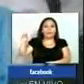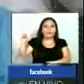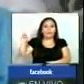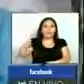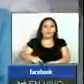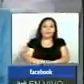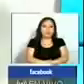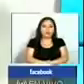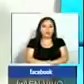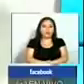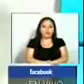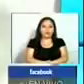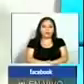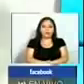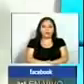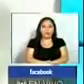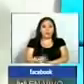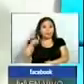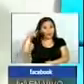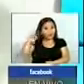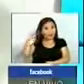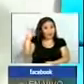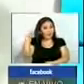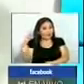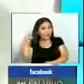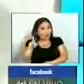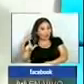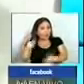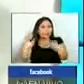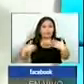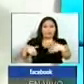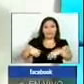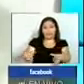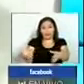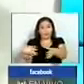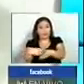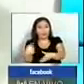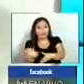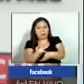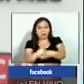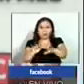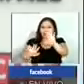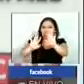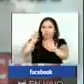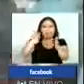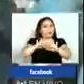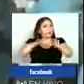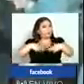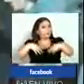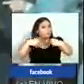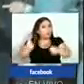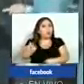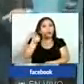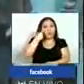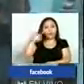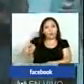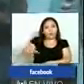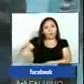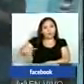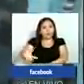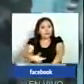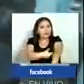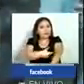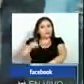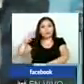Hechos. Y este lunes, 15 personas más vencieron el COVID-19 en el Hospital San Rafael de Santa